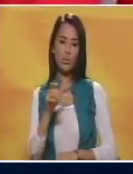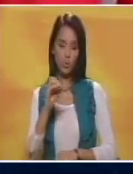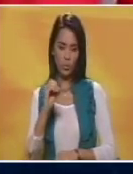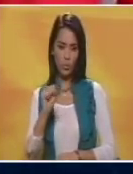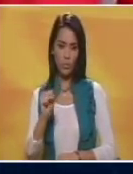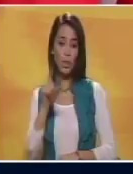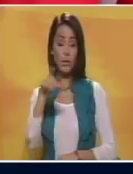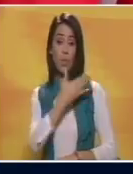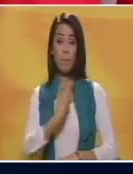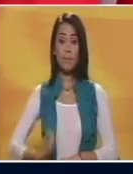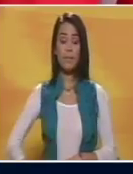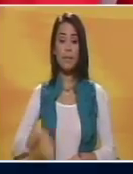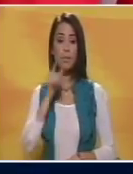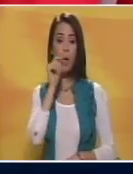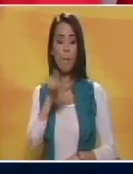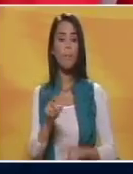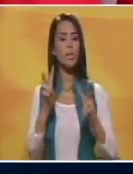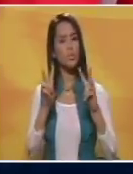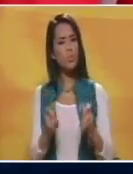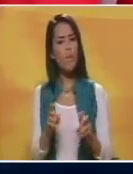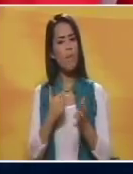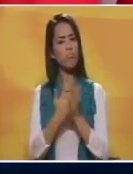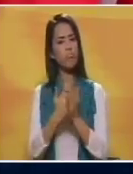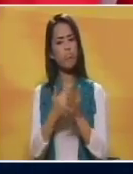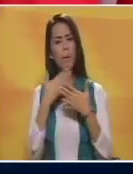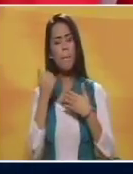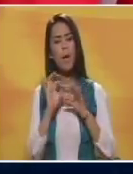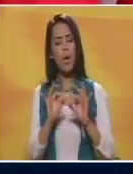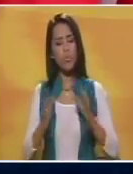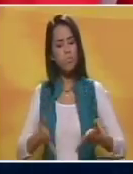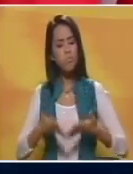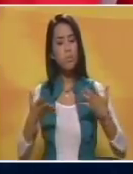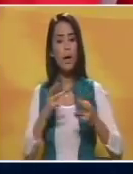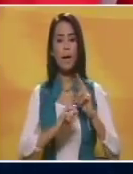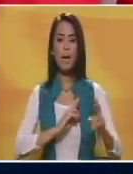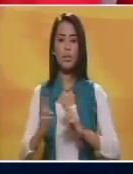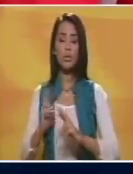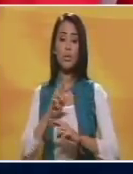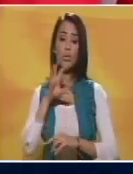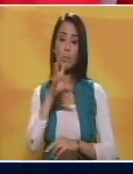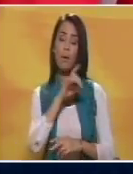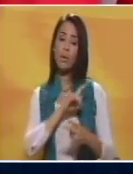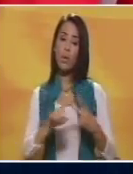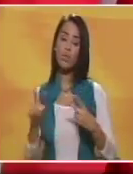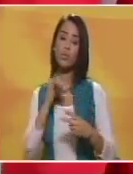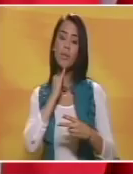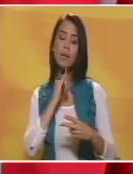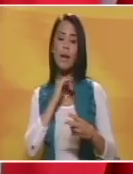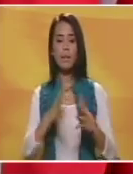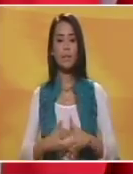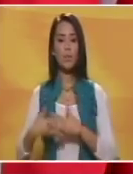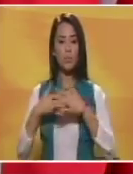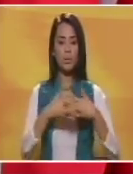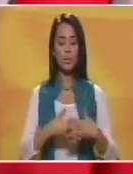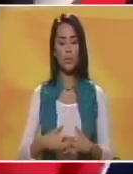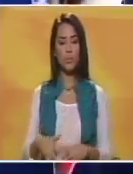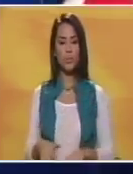Nación, Andrzej Duda, la nueva versión ayudará a mejorar las relaciones de su país con Israel y Estados Unidos.